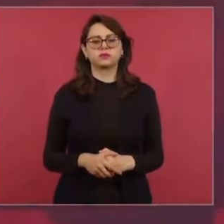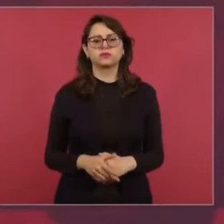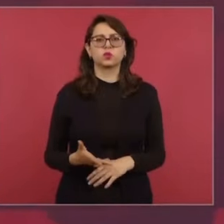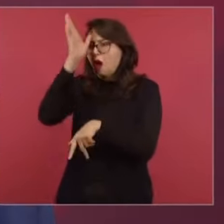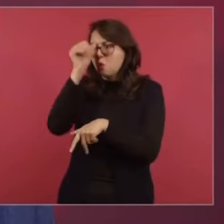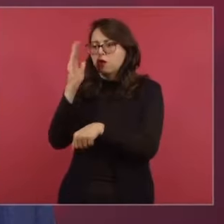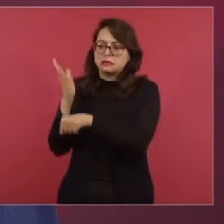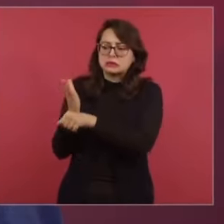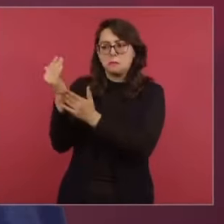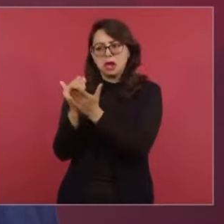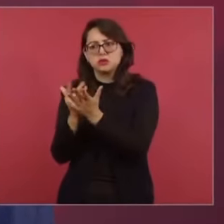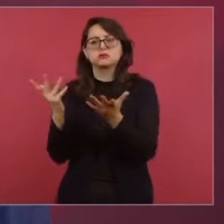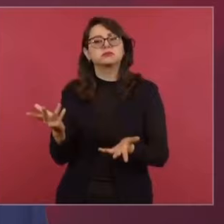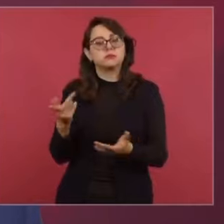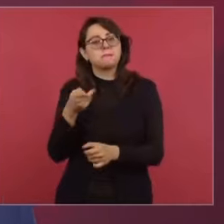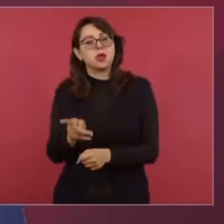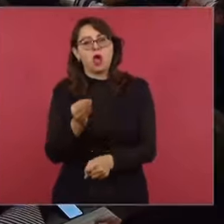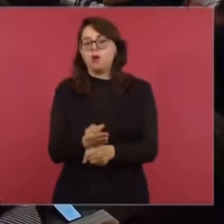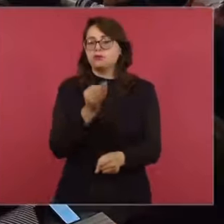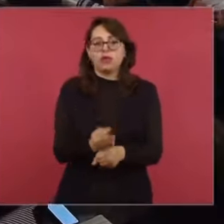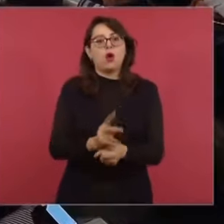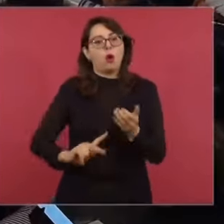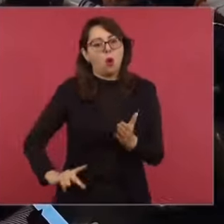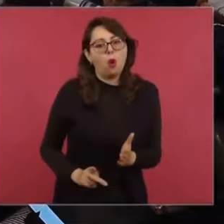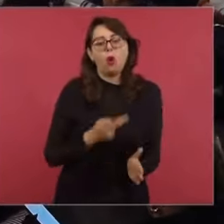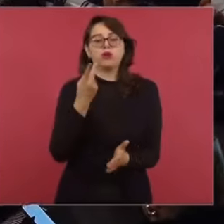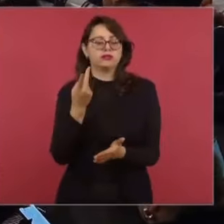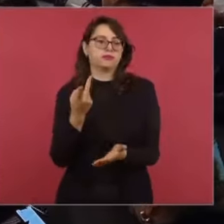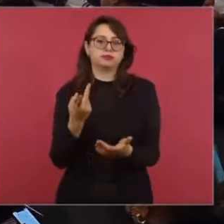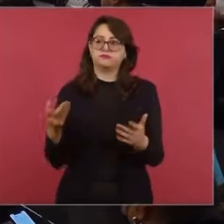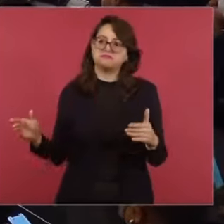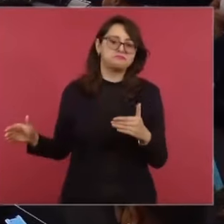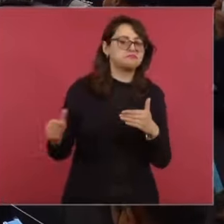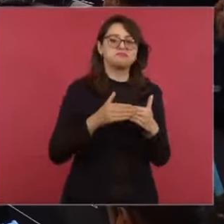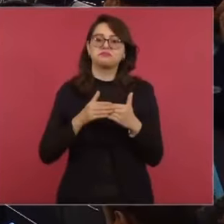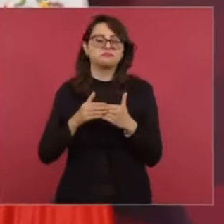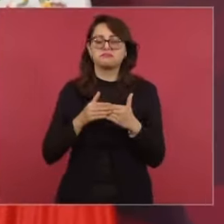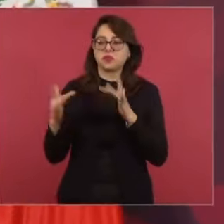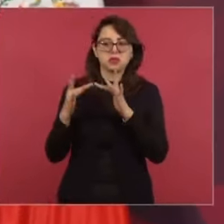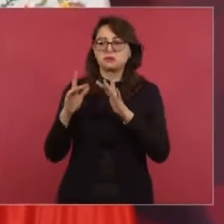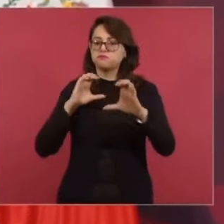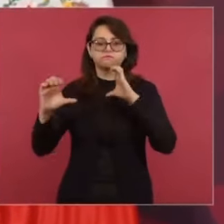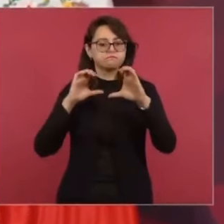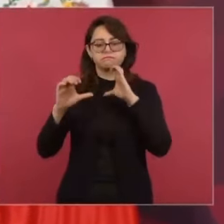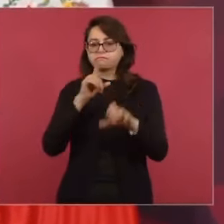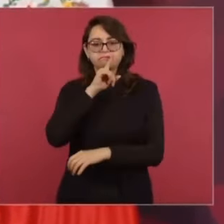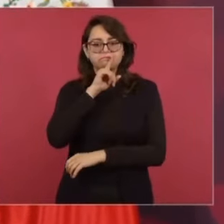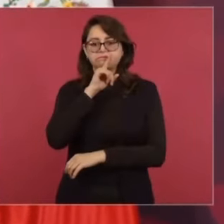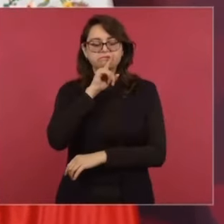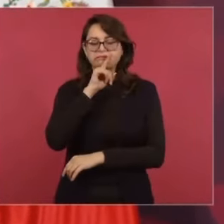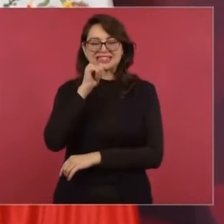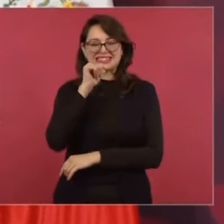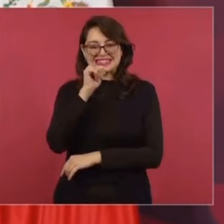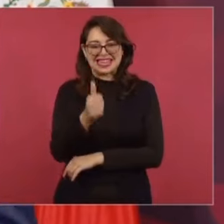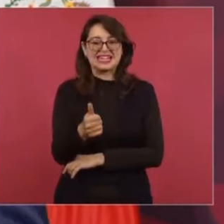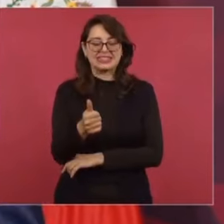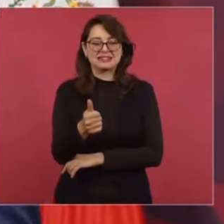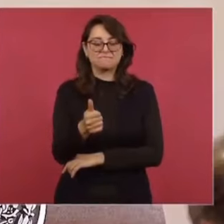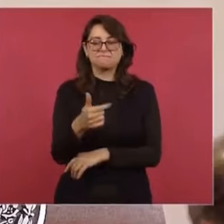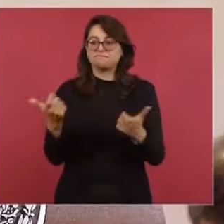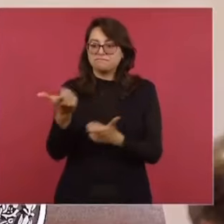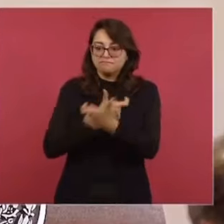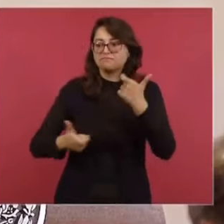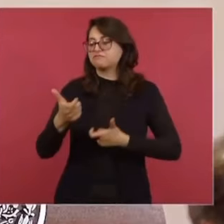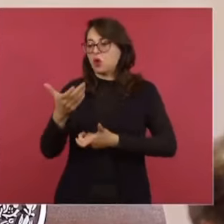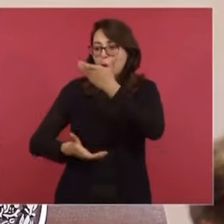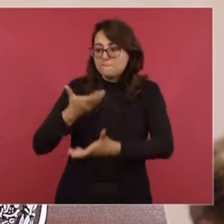presidente Obama. Sin embargo, ahora está cerrado el intercambio